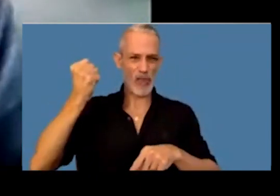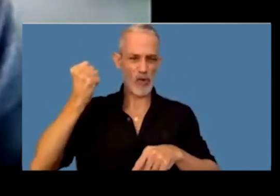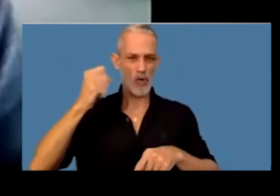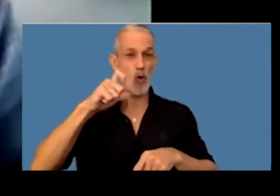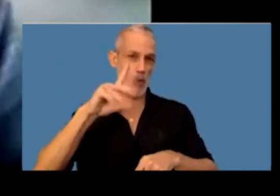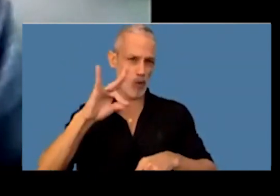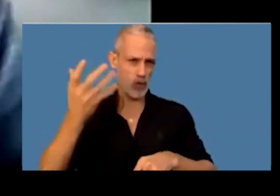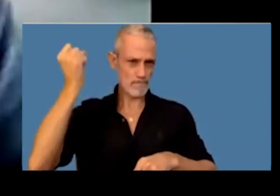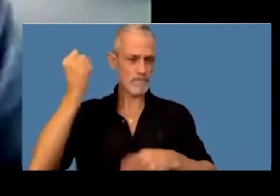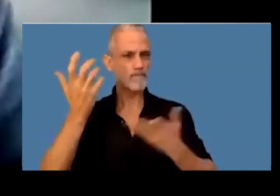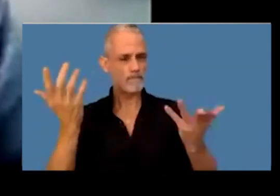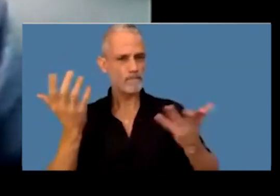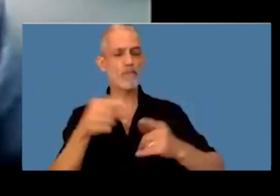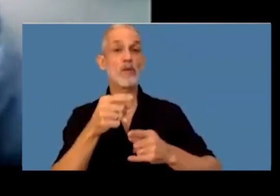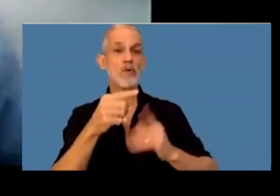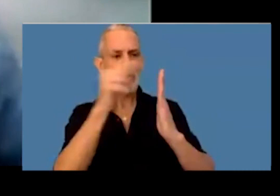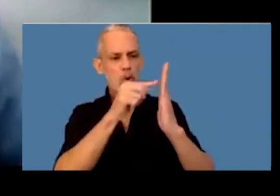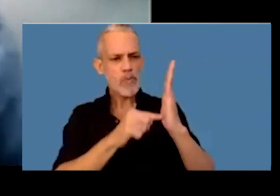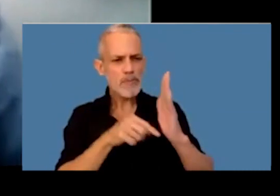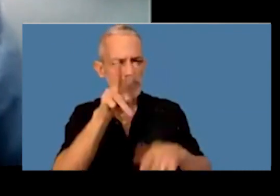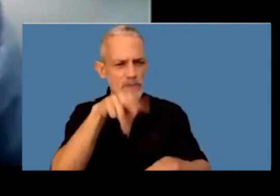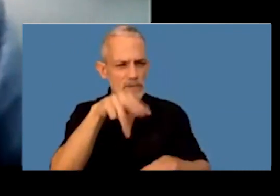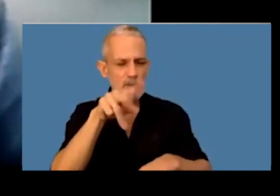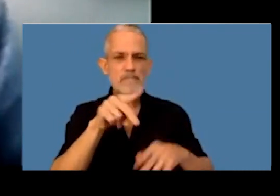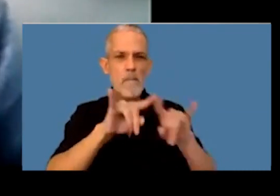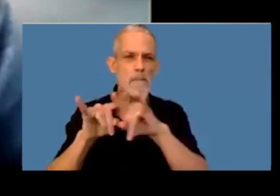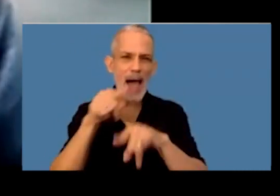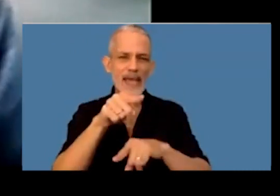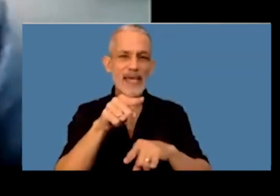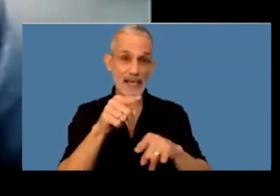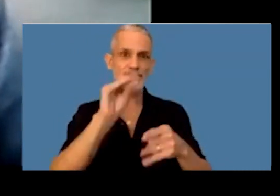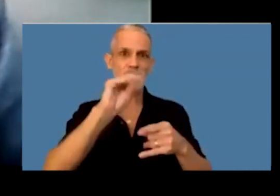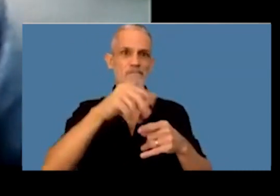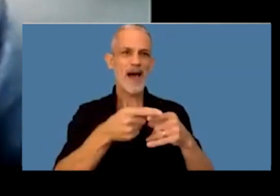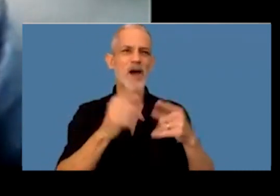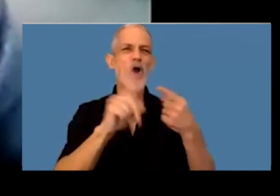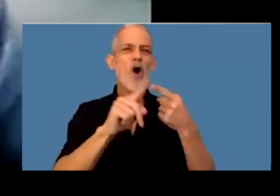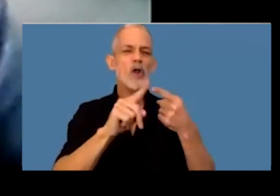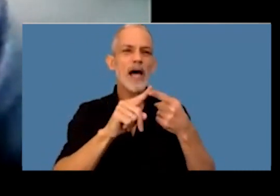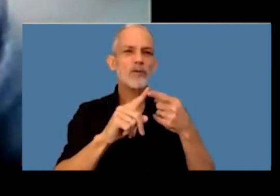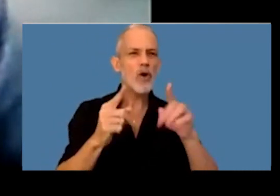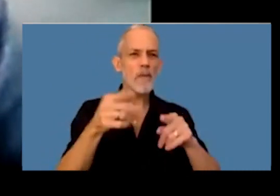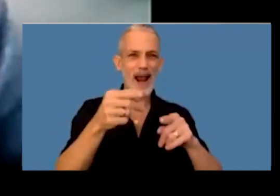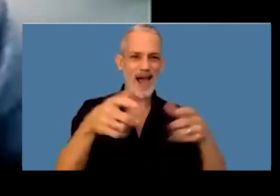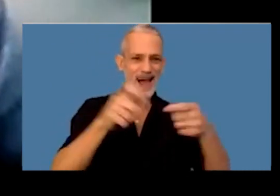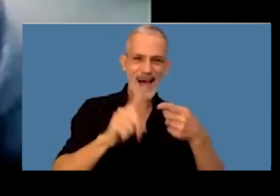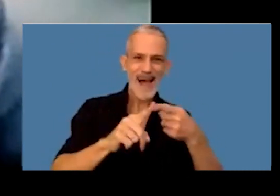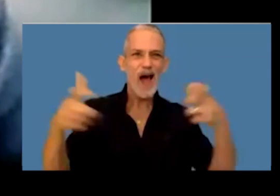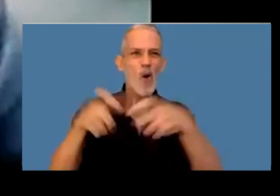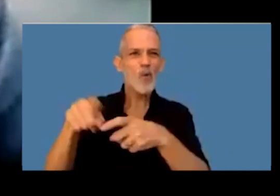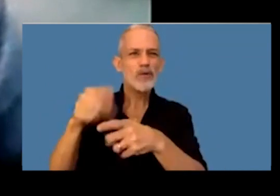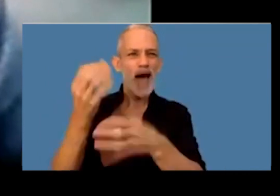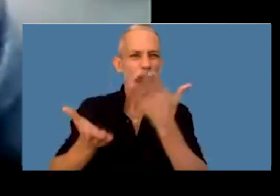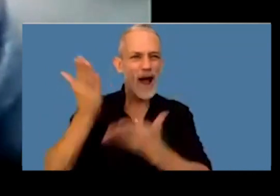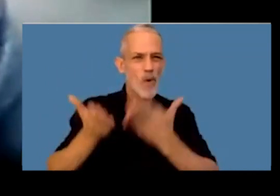Por lo cual, está incluso los datos para contactarse con la Junta Evaluadora que según